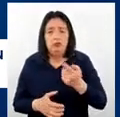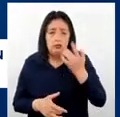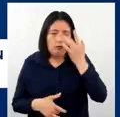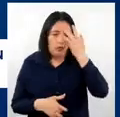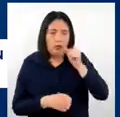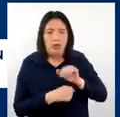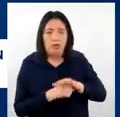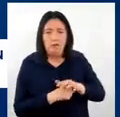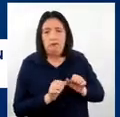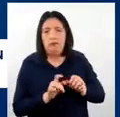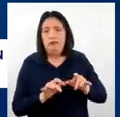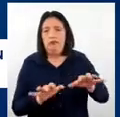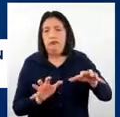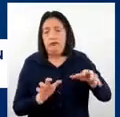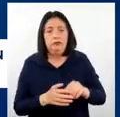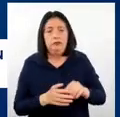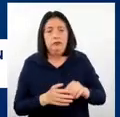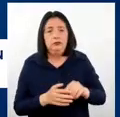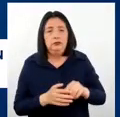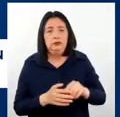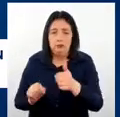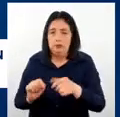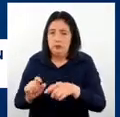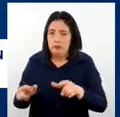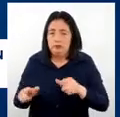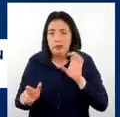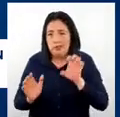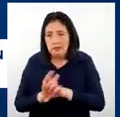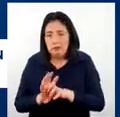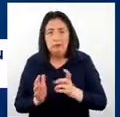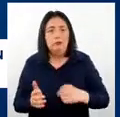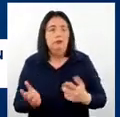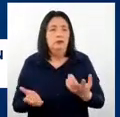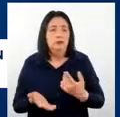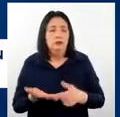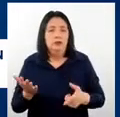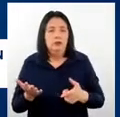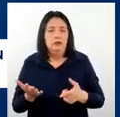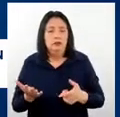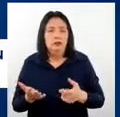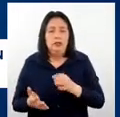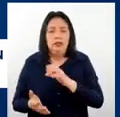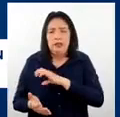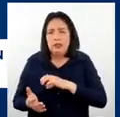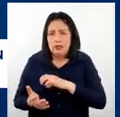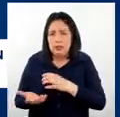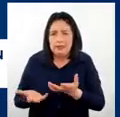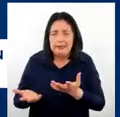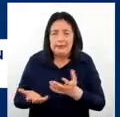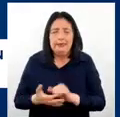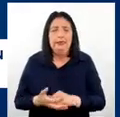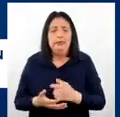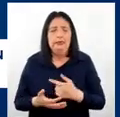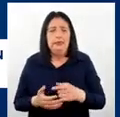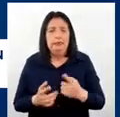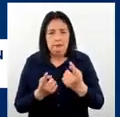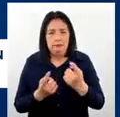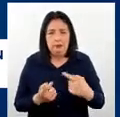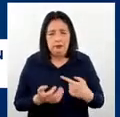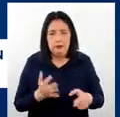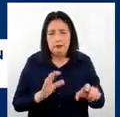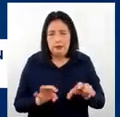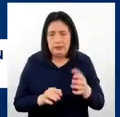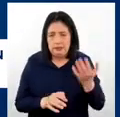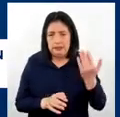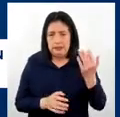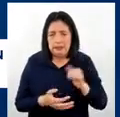o sea, también en otros espacios, por ejemplo, para desarrollar, como para conducir a propósito de la pregunta que me hacías